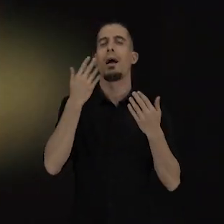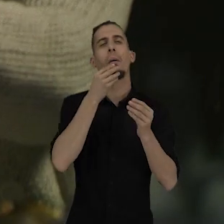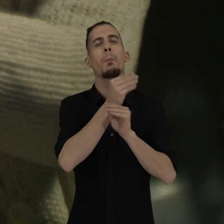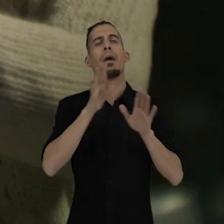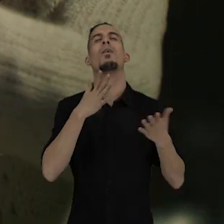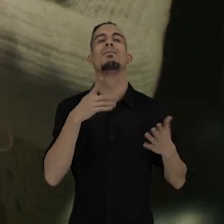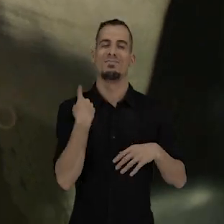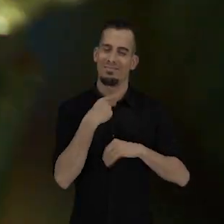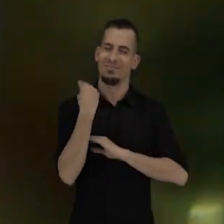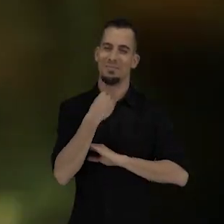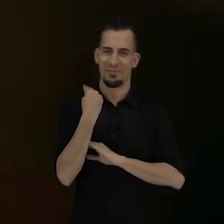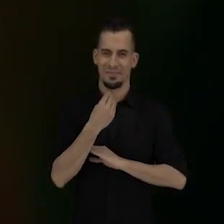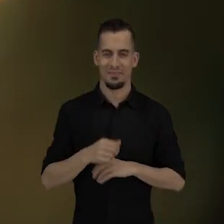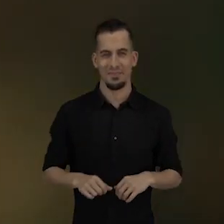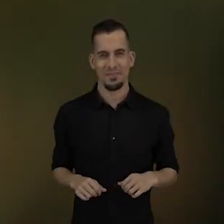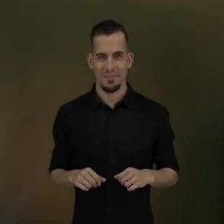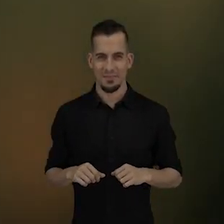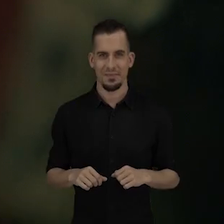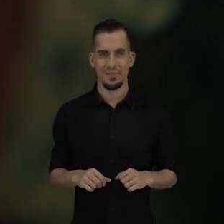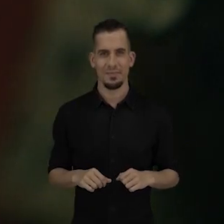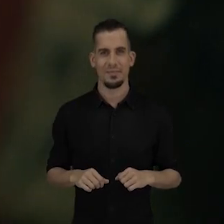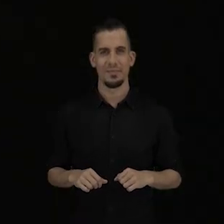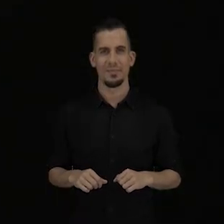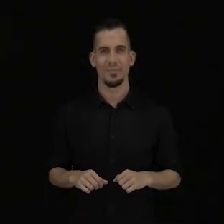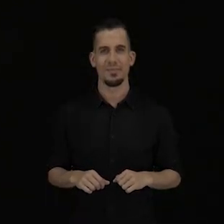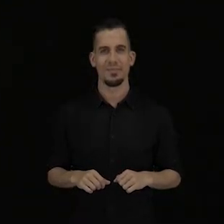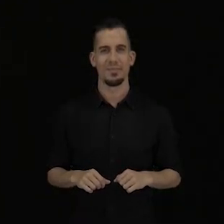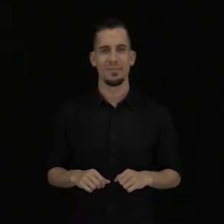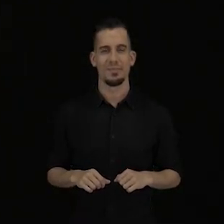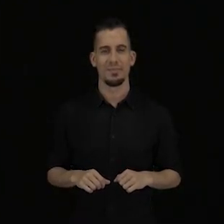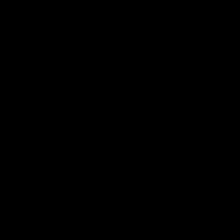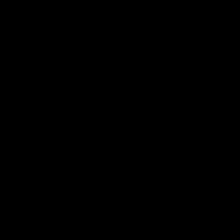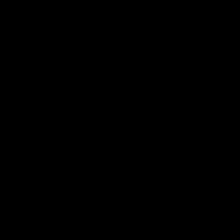Cuidarnos. El mejor regalo de esta Navidad. Ministerio de Sanidad, Gobierno de España.